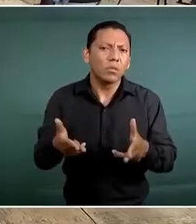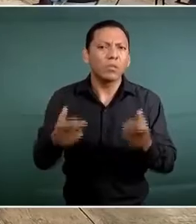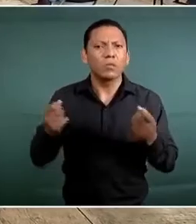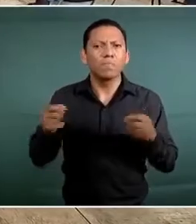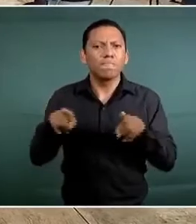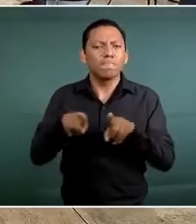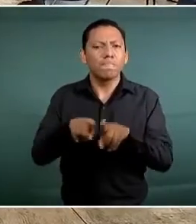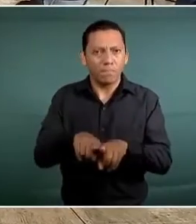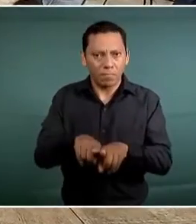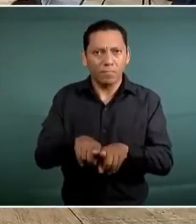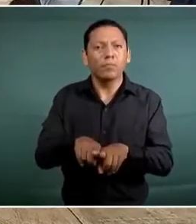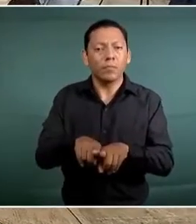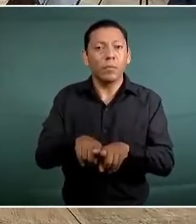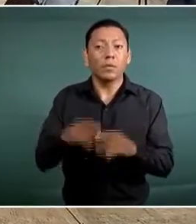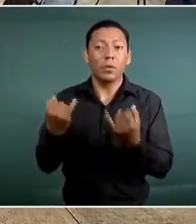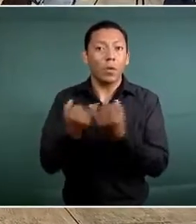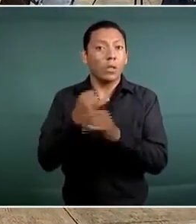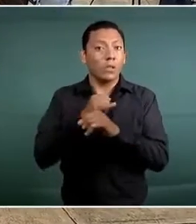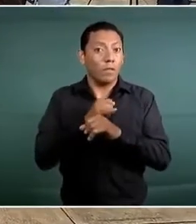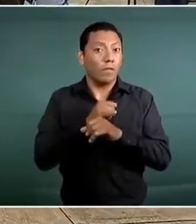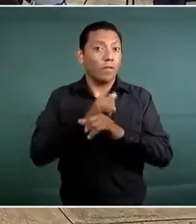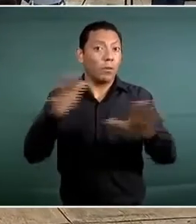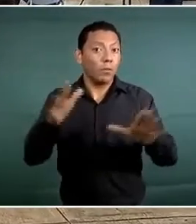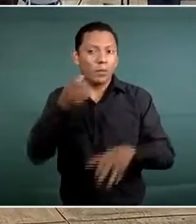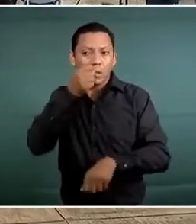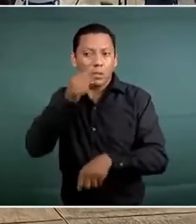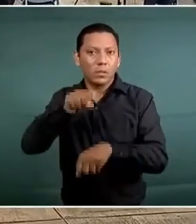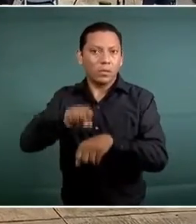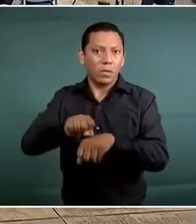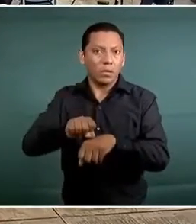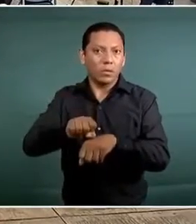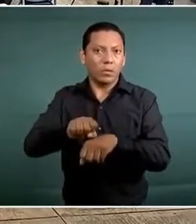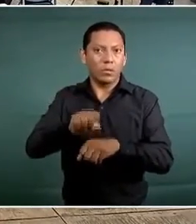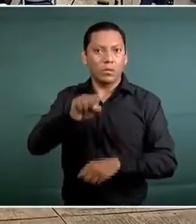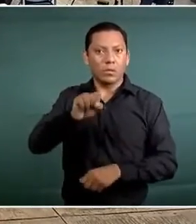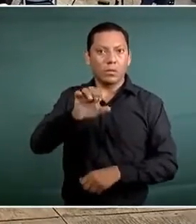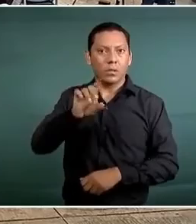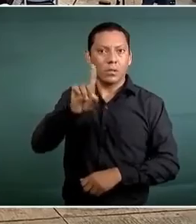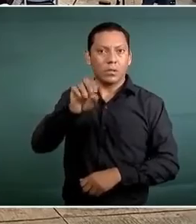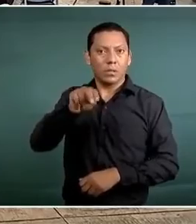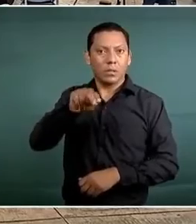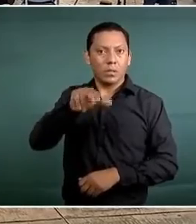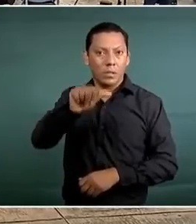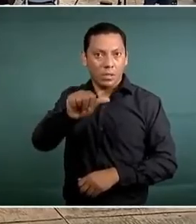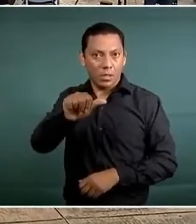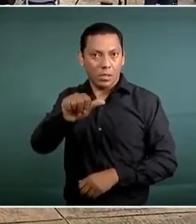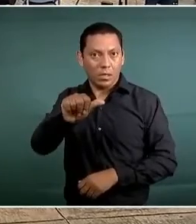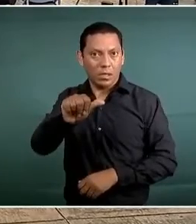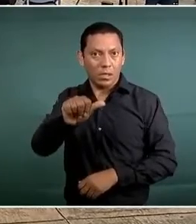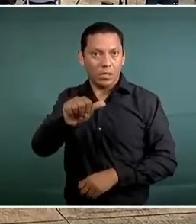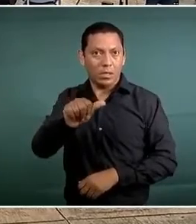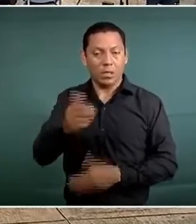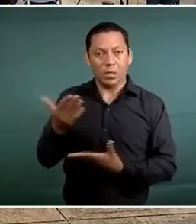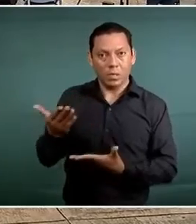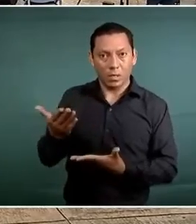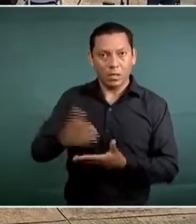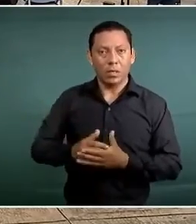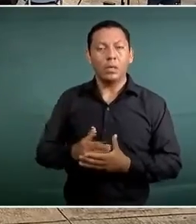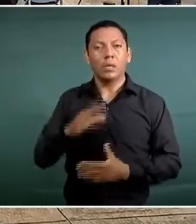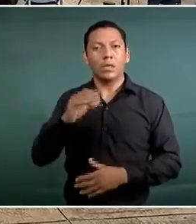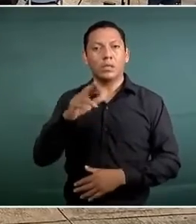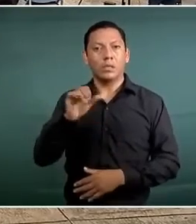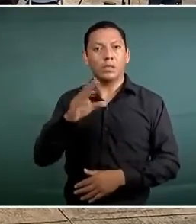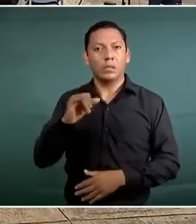también informe el secretario de la defensa, el general Luis